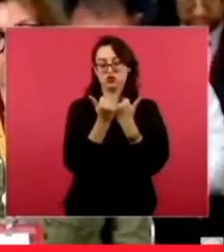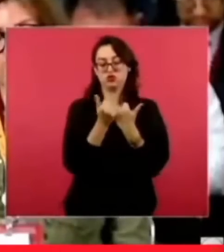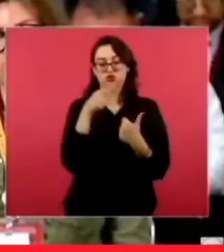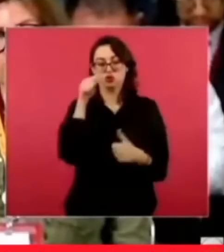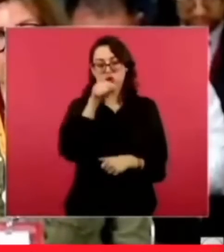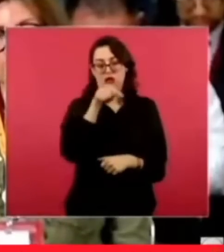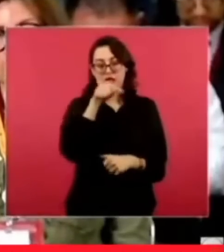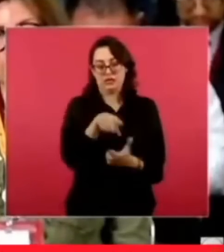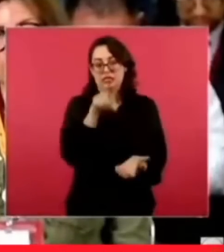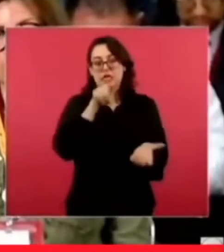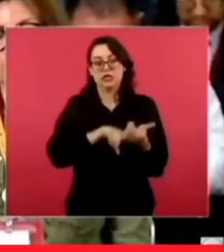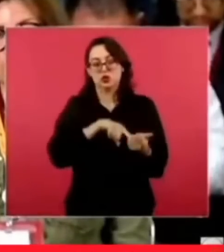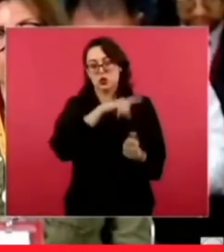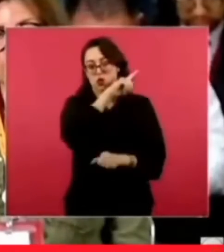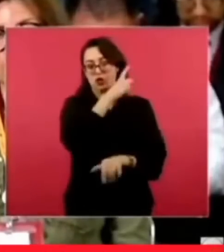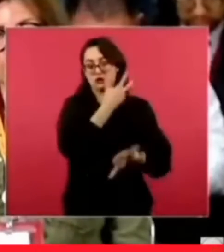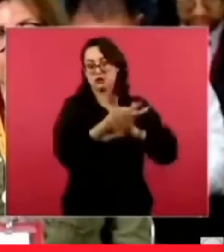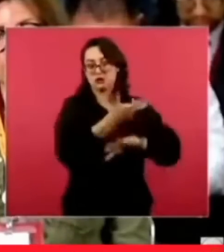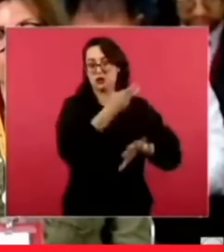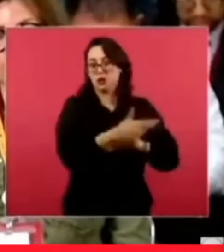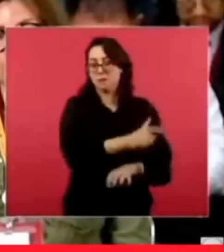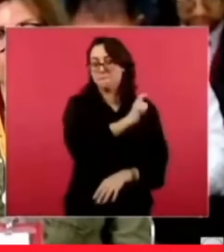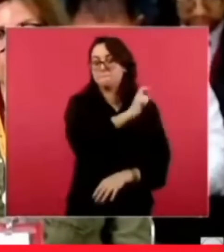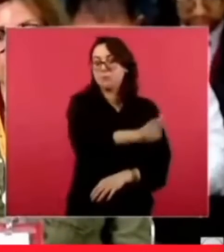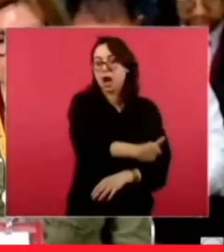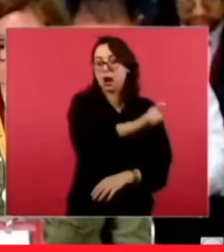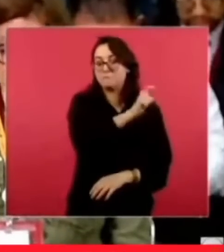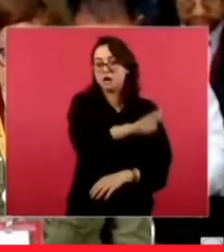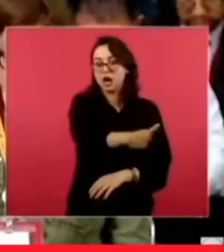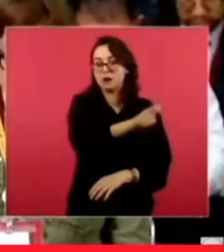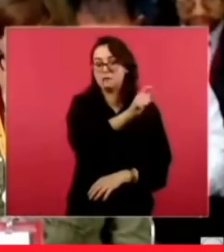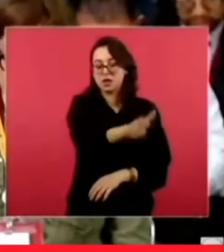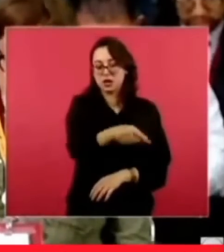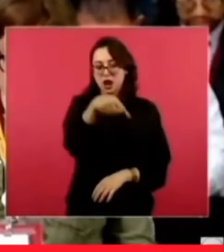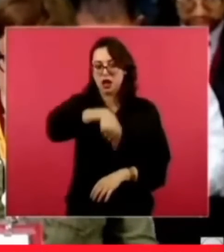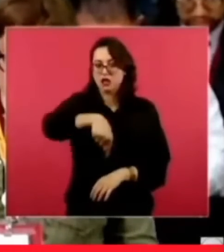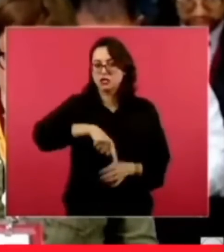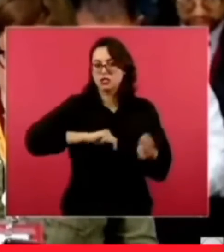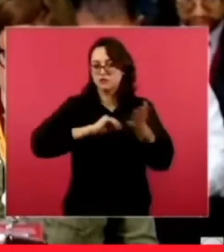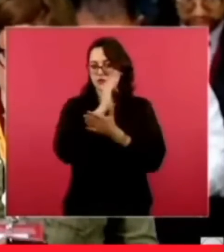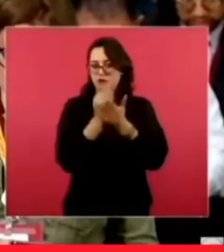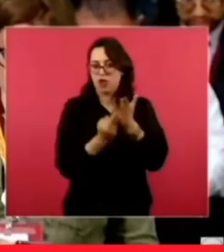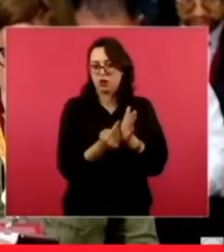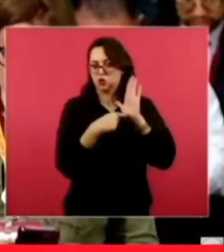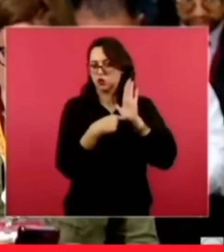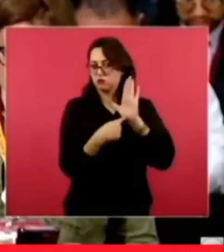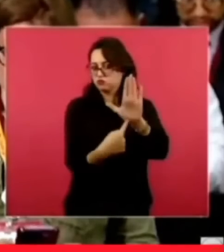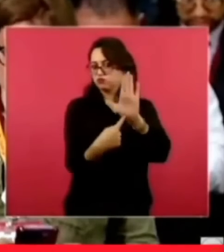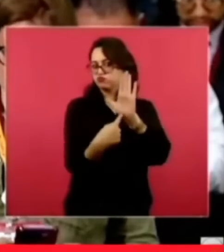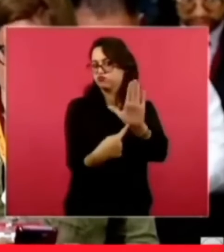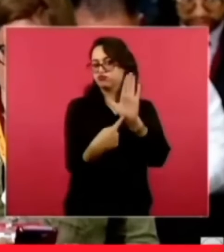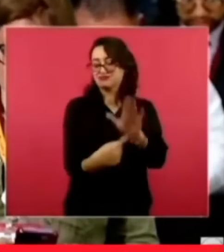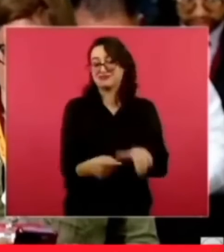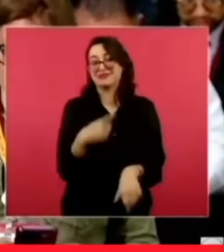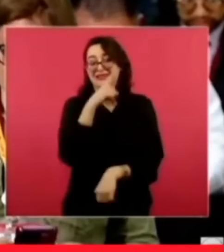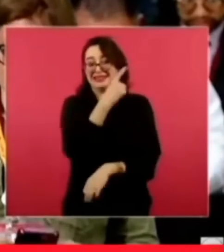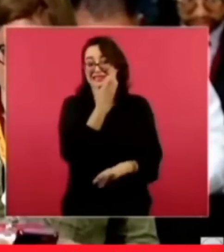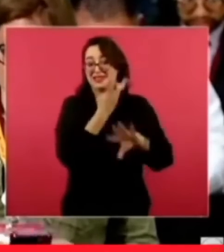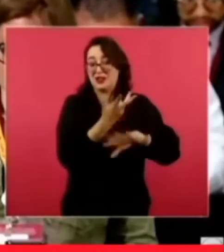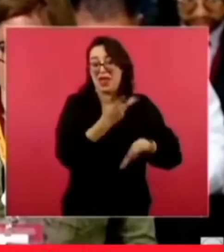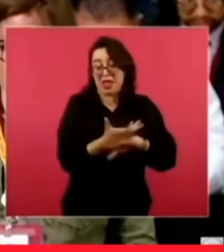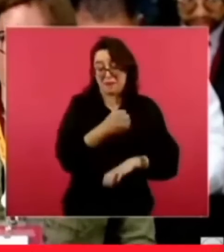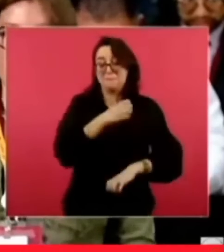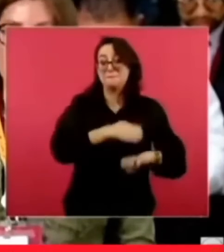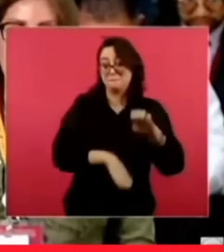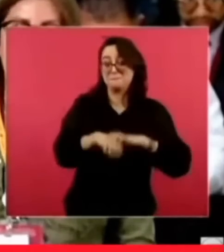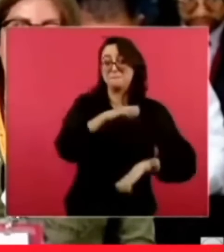incluso existen facturas que hemos publicado y que también aquí se han retomado en su conferencia, donde es la embajada de Estados